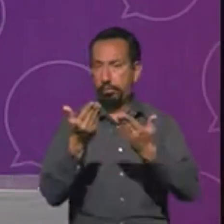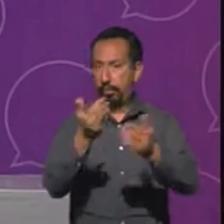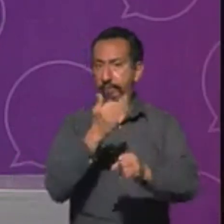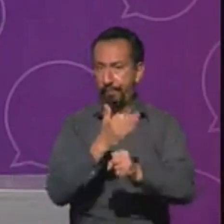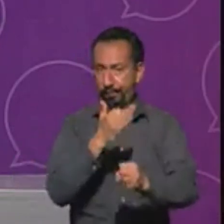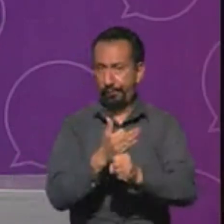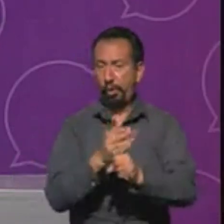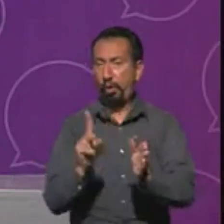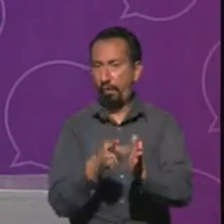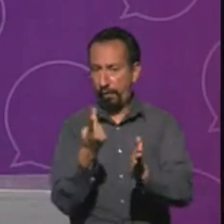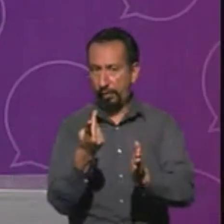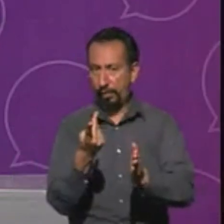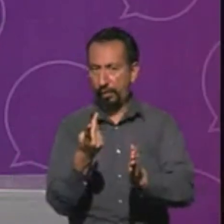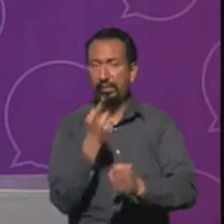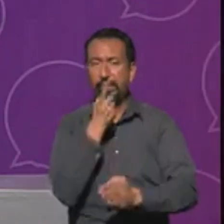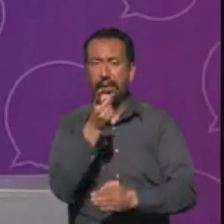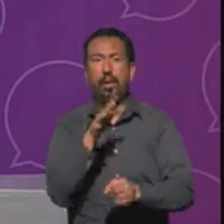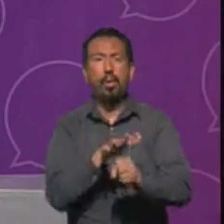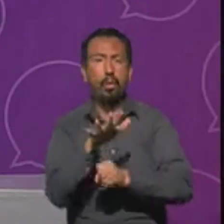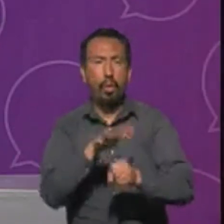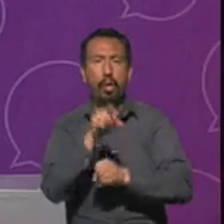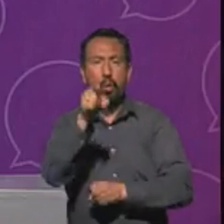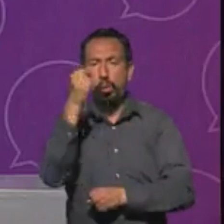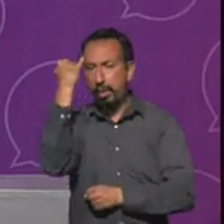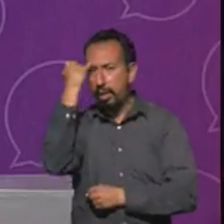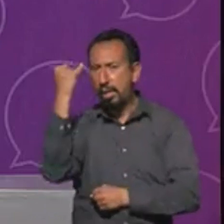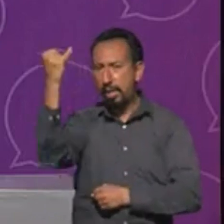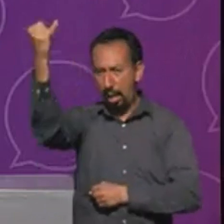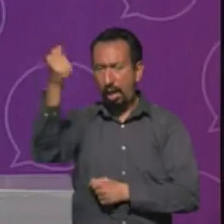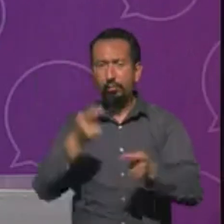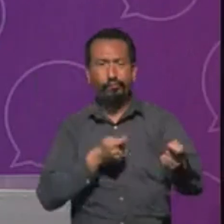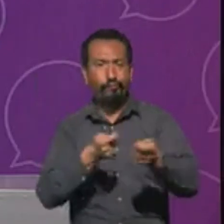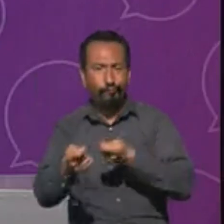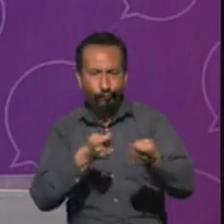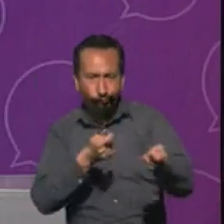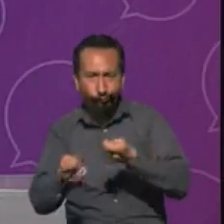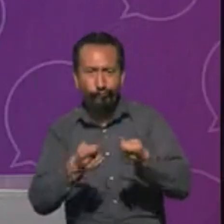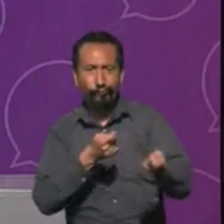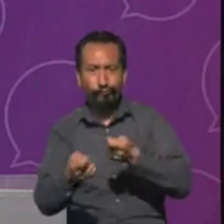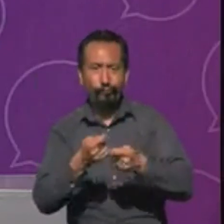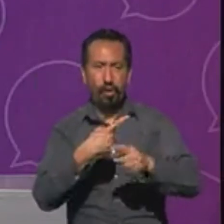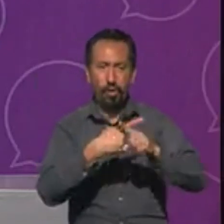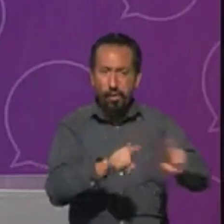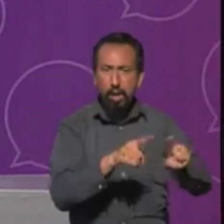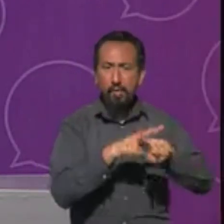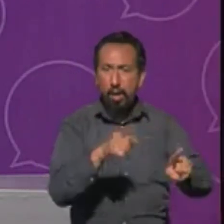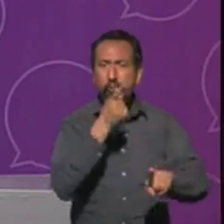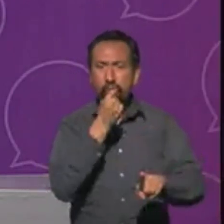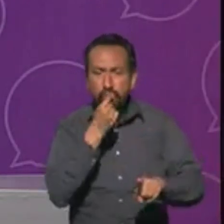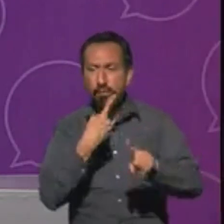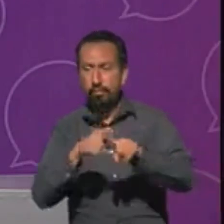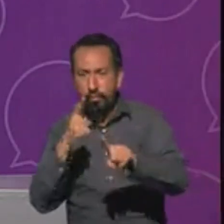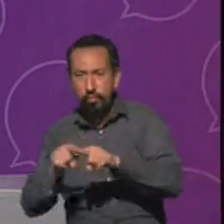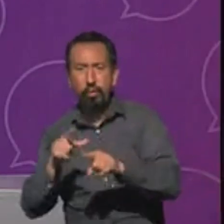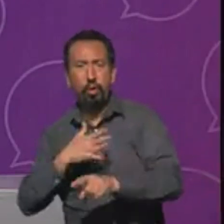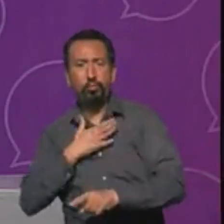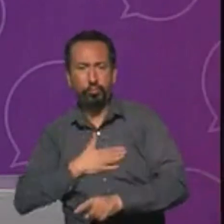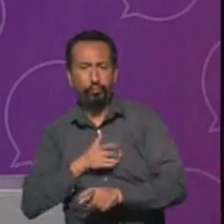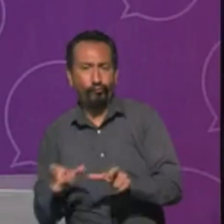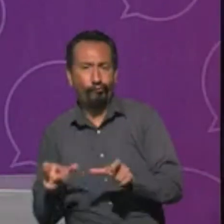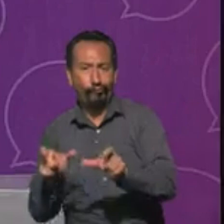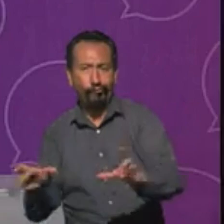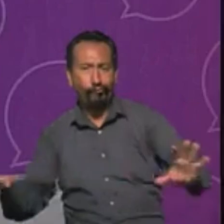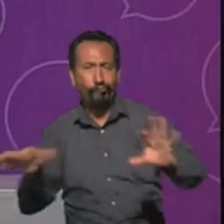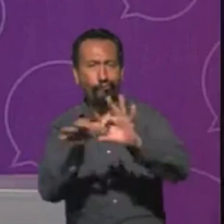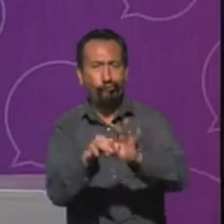repetir la pregunta que es cuál es su plan para mejorar la coordinación entre las diferentes fuerzas de seguridad y procuración de justicia en el